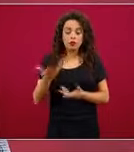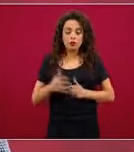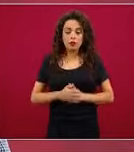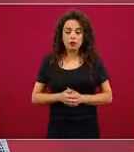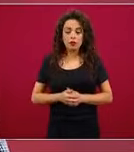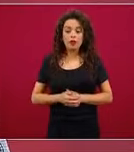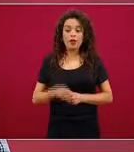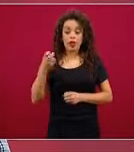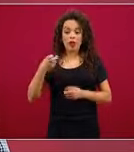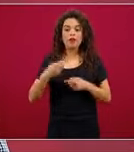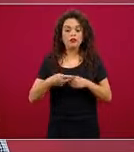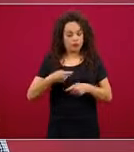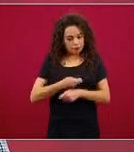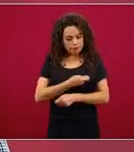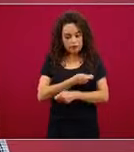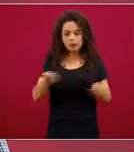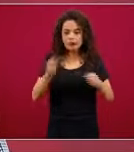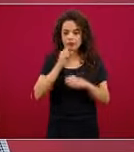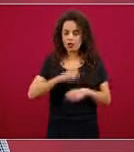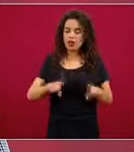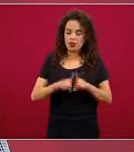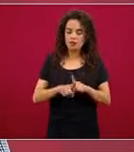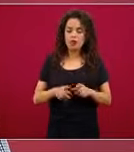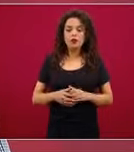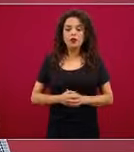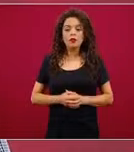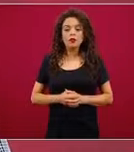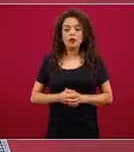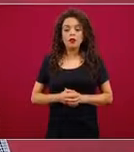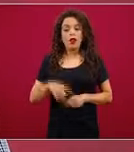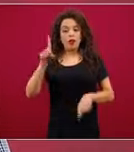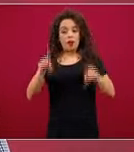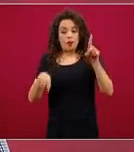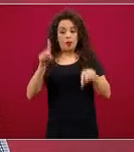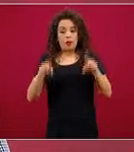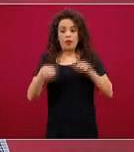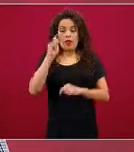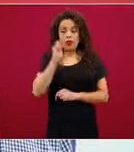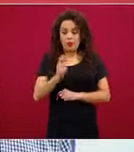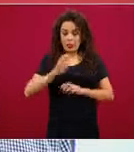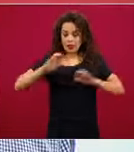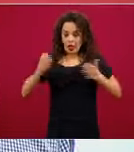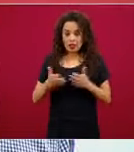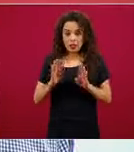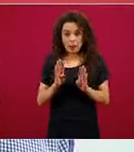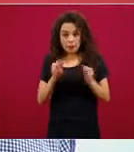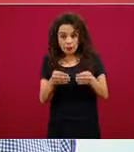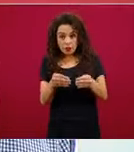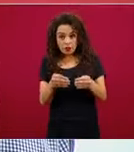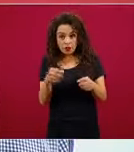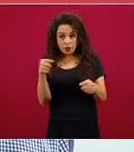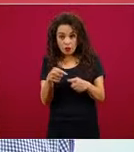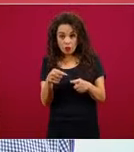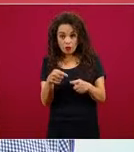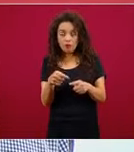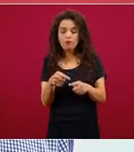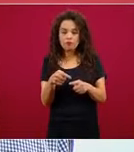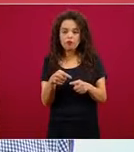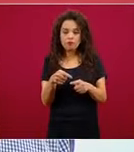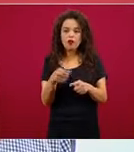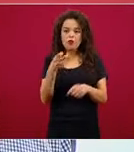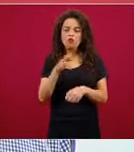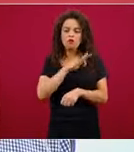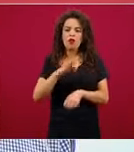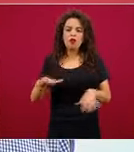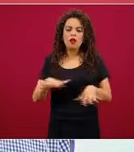van a distribuir. Dependiendo del componente de acción específico, puede variar un poco la cantidad que se